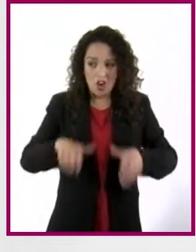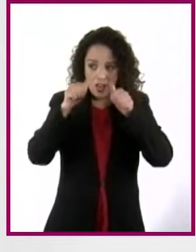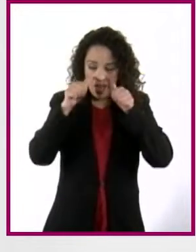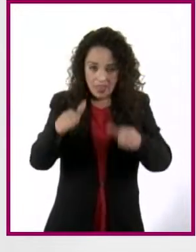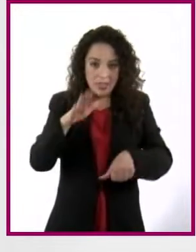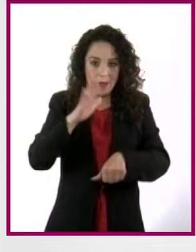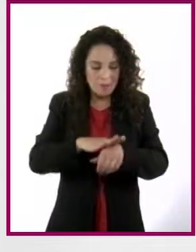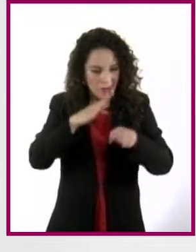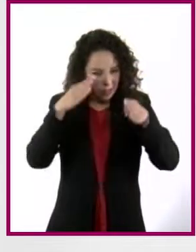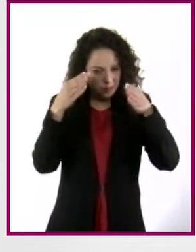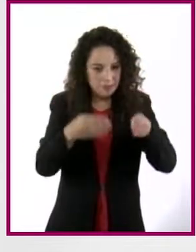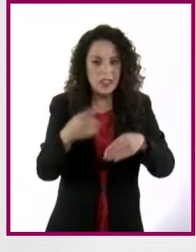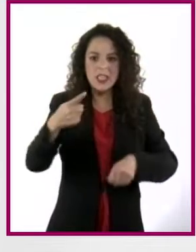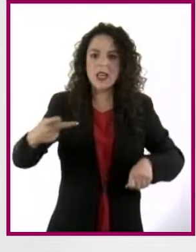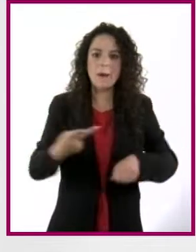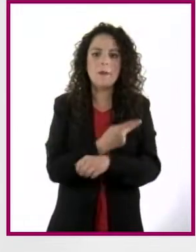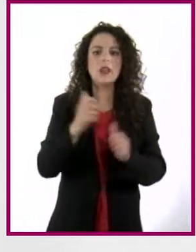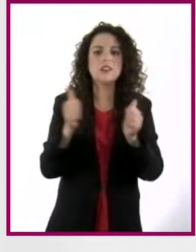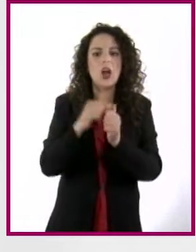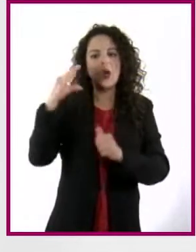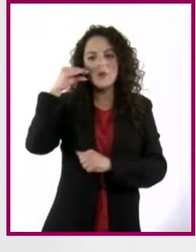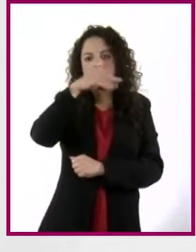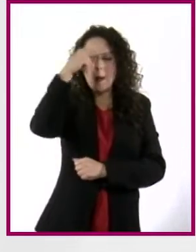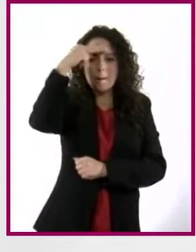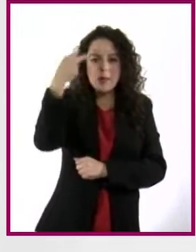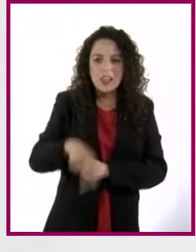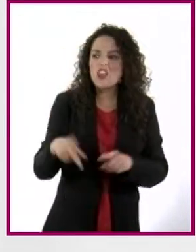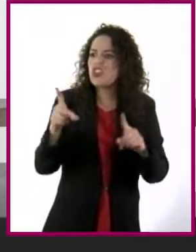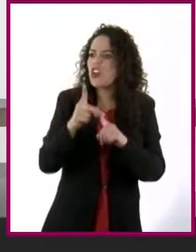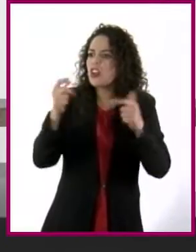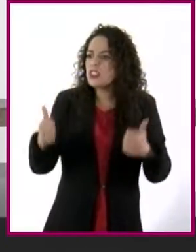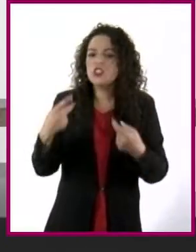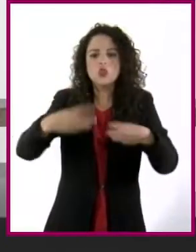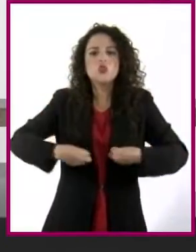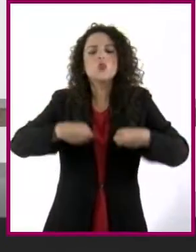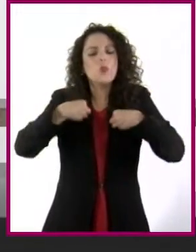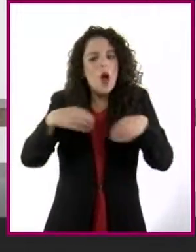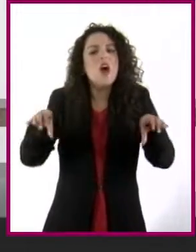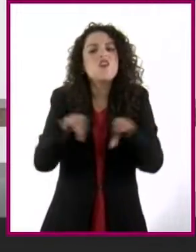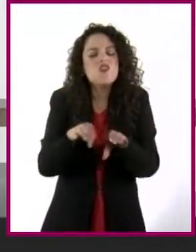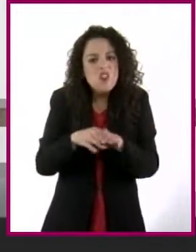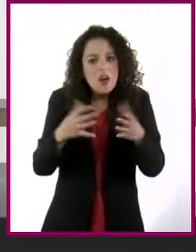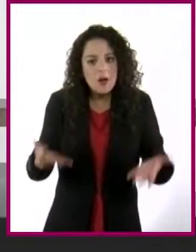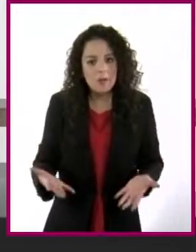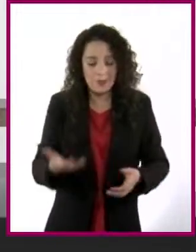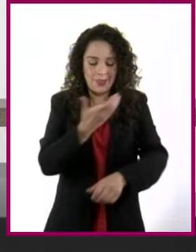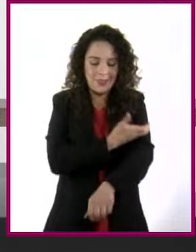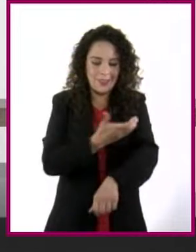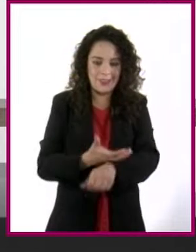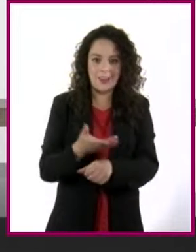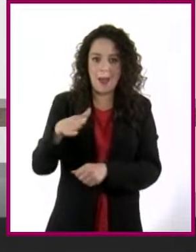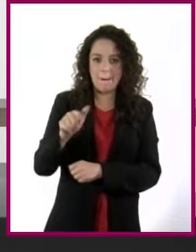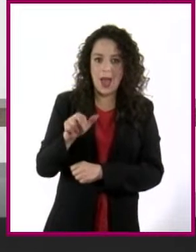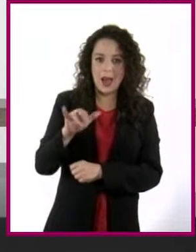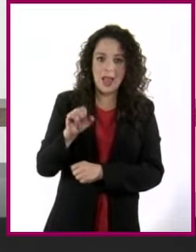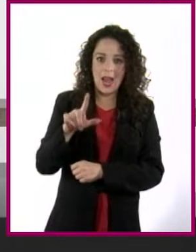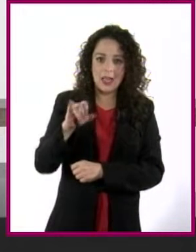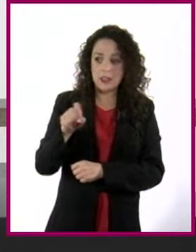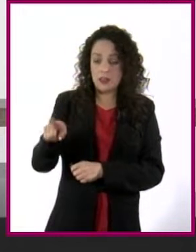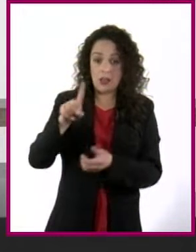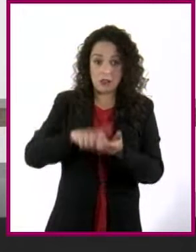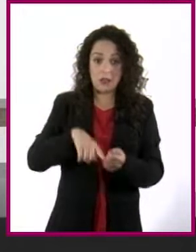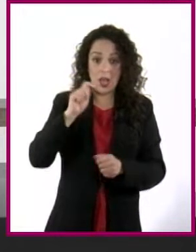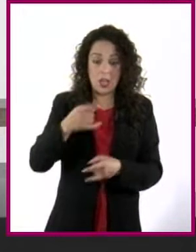¿Qué ha pasado con los afromexicanos? ¿En dónde están y cómo viven? Nos acompaña María Elisa Velázquez Gutiérrez,